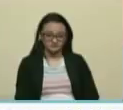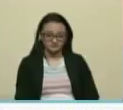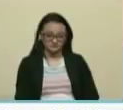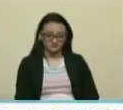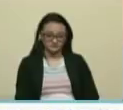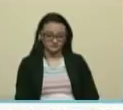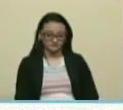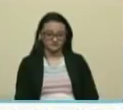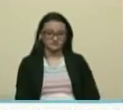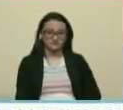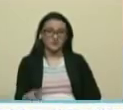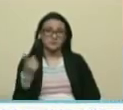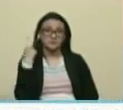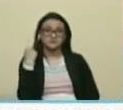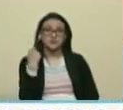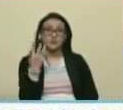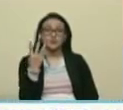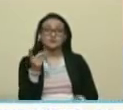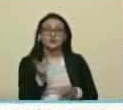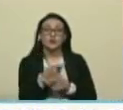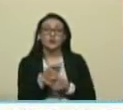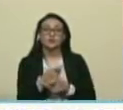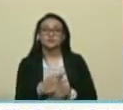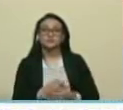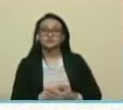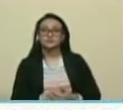el pasado 4 de agosto.